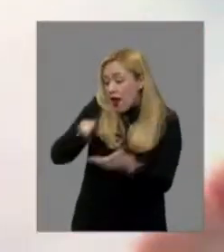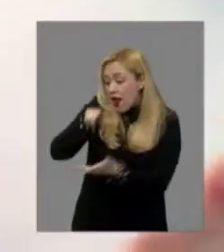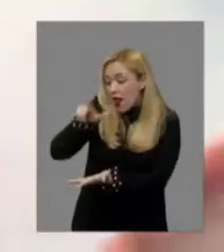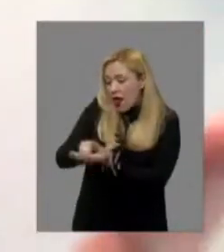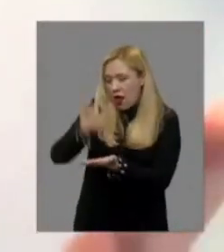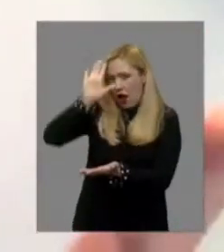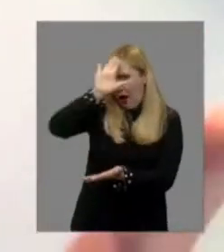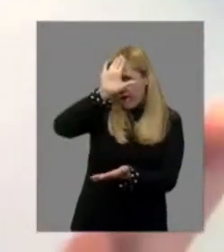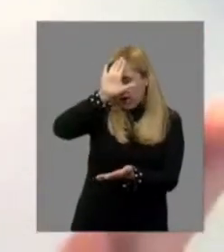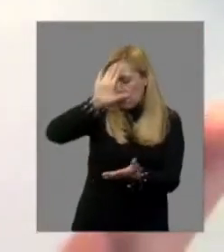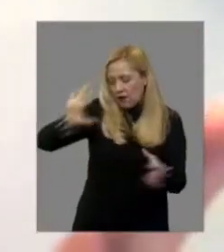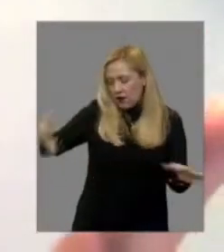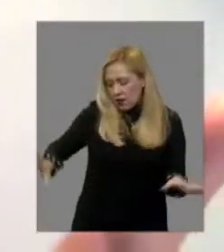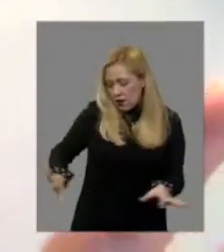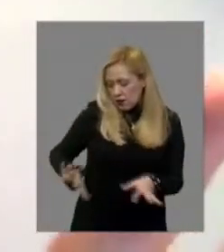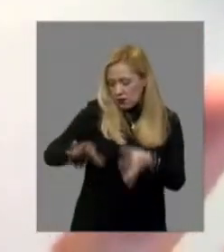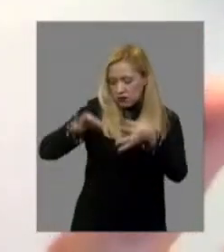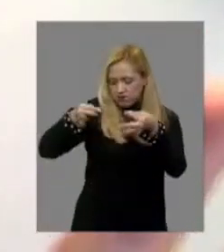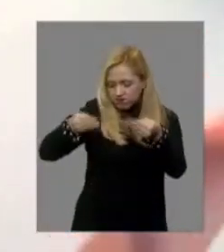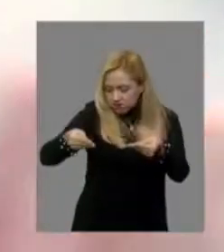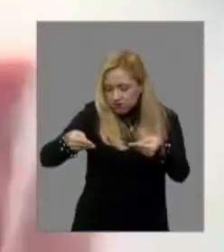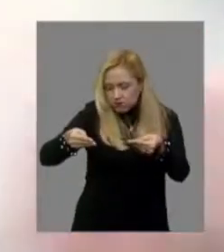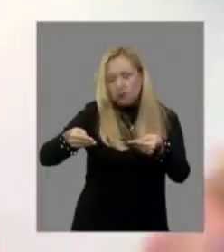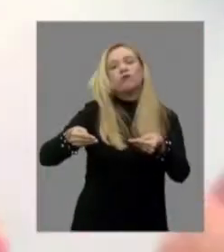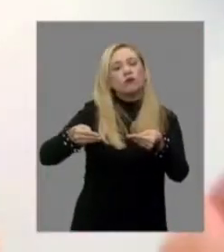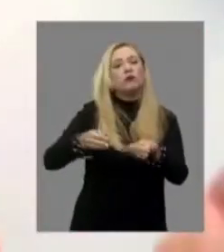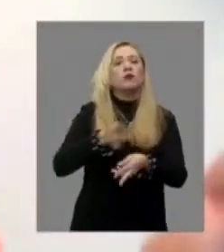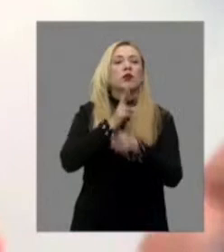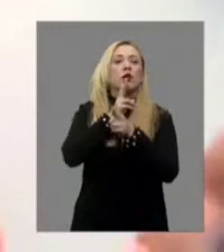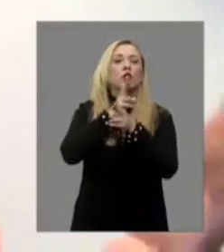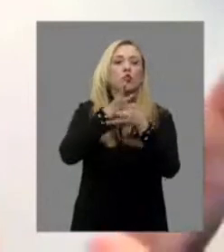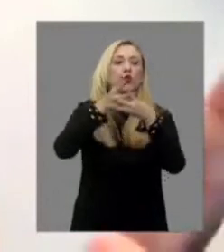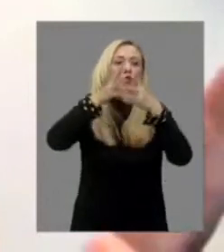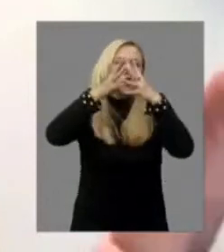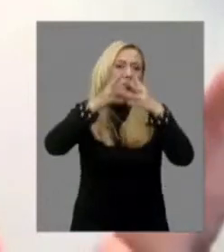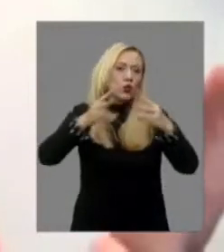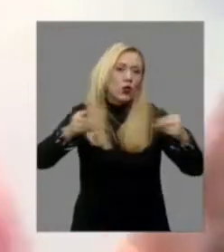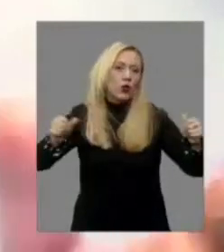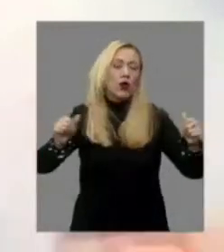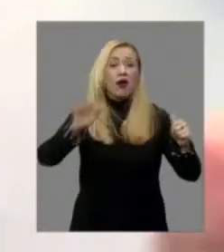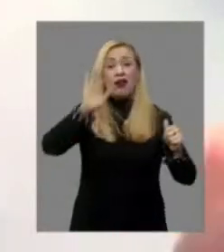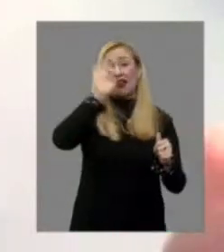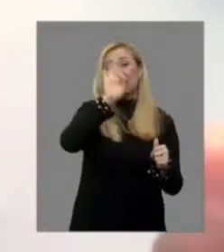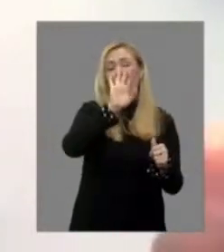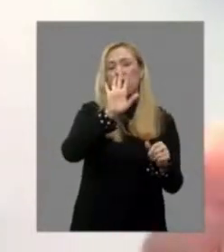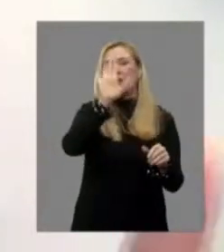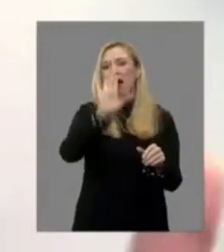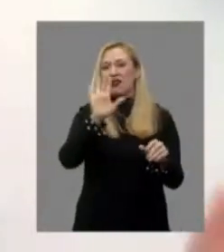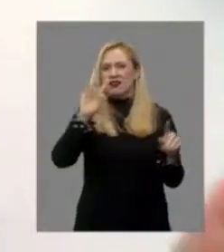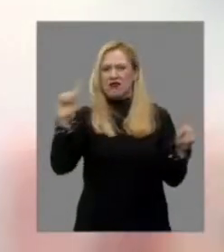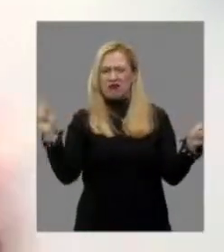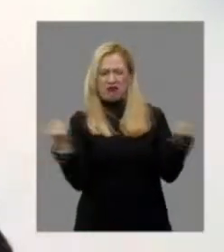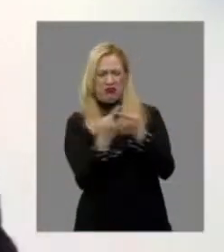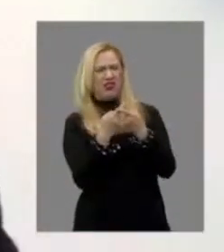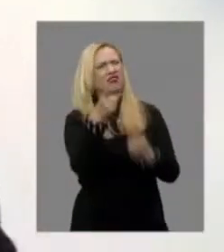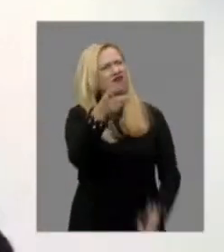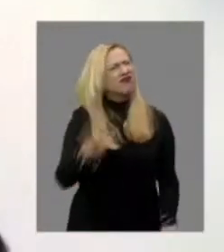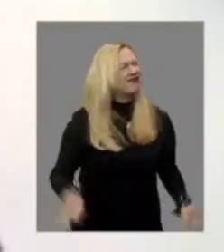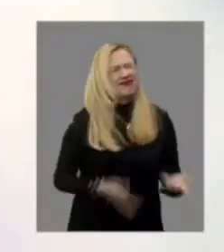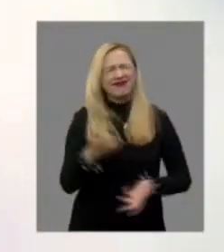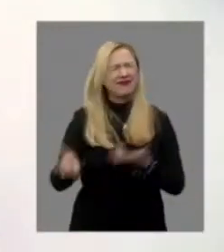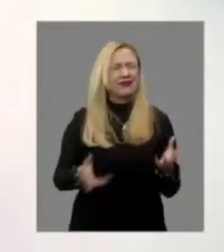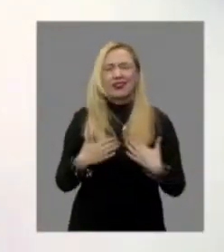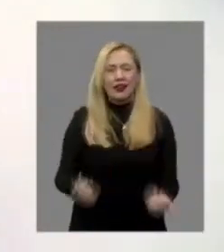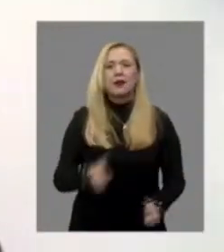solución a un problema jurídico, los resultados pueden ser inclusive en sentidos opuestos. Me dirás tú, ¿pero cómo?